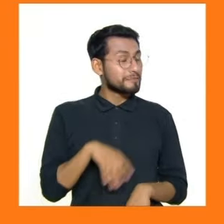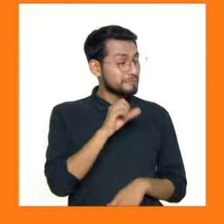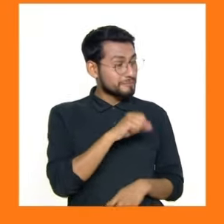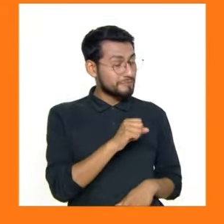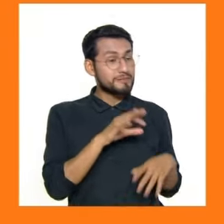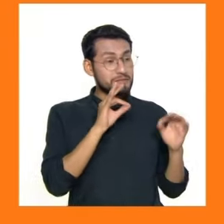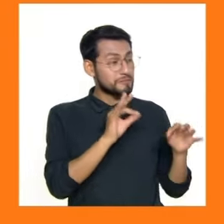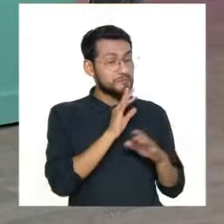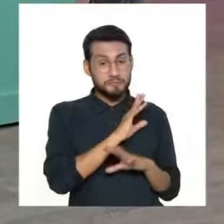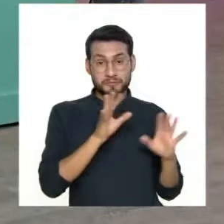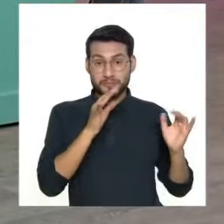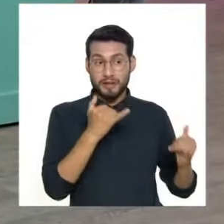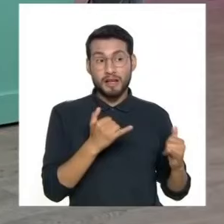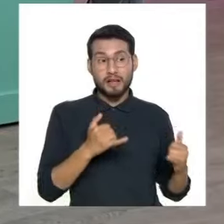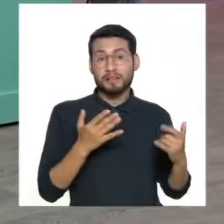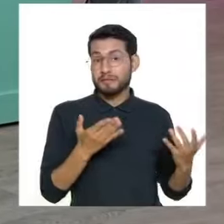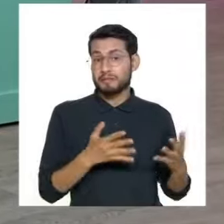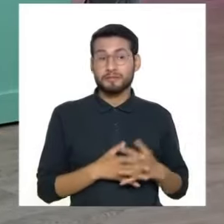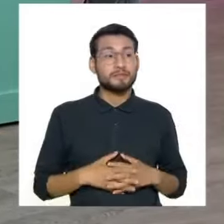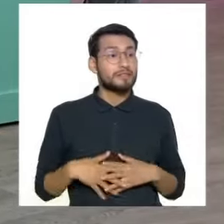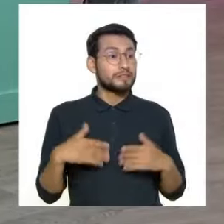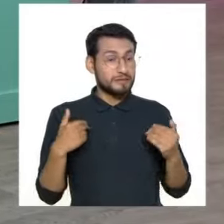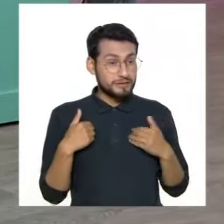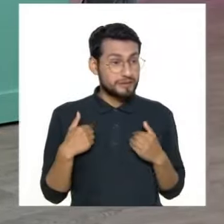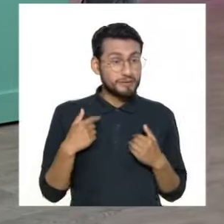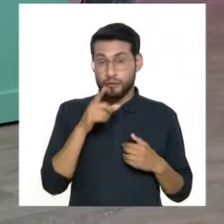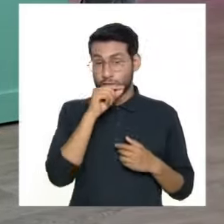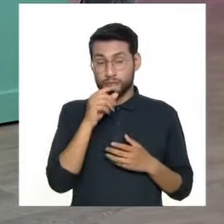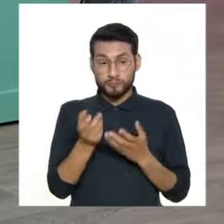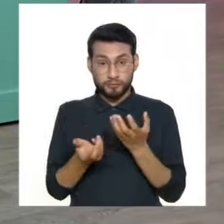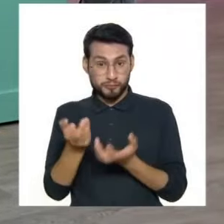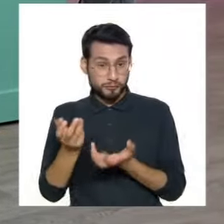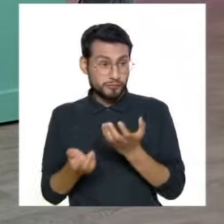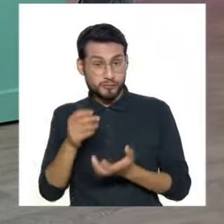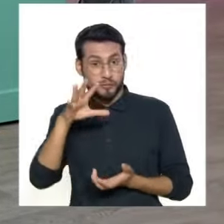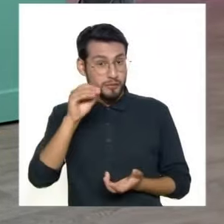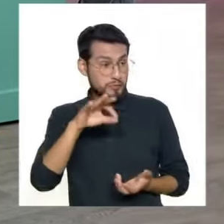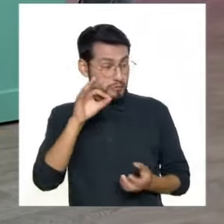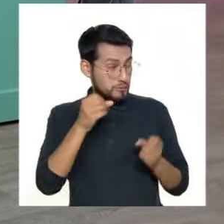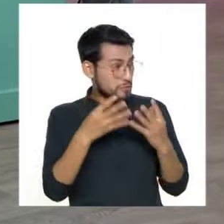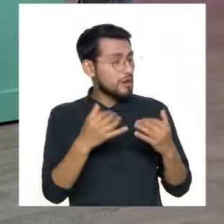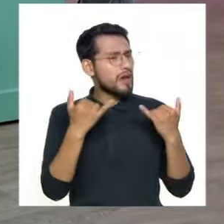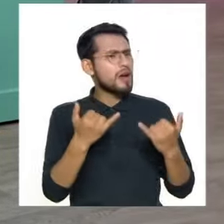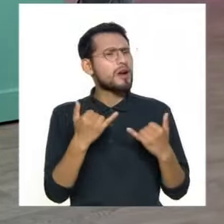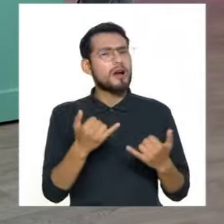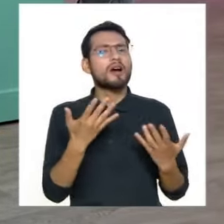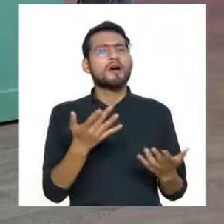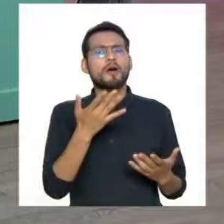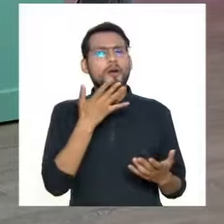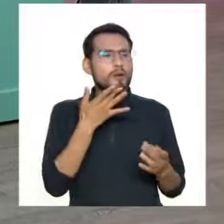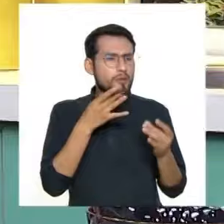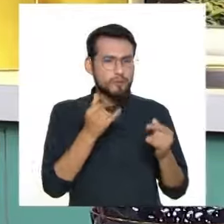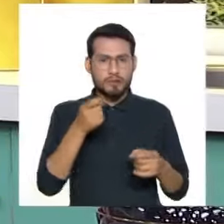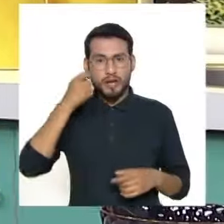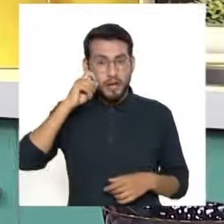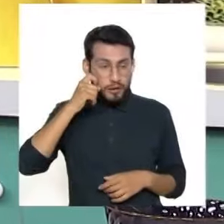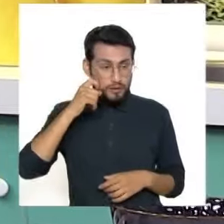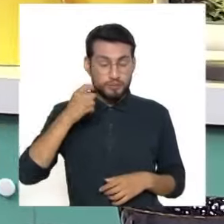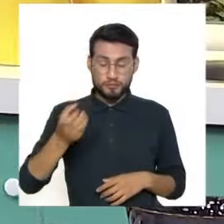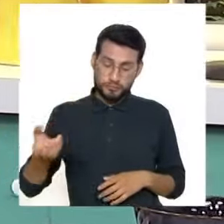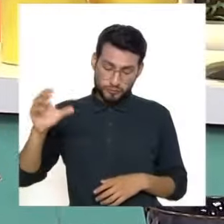que lo que vamos a hacer es ya tenemos prácticamente una cocción del pollo al más del 50% y vamos a hacer nuestro aderezo con cebolla